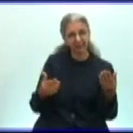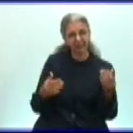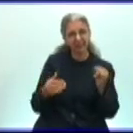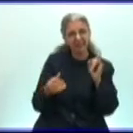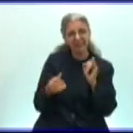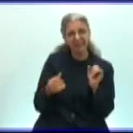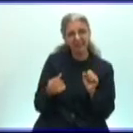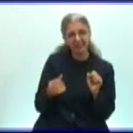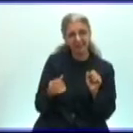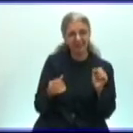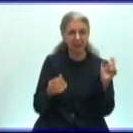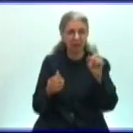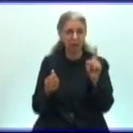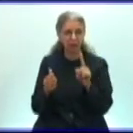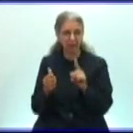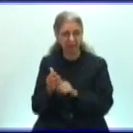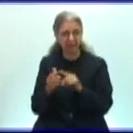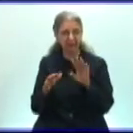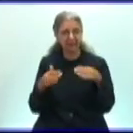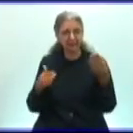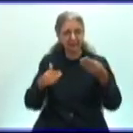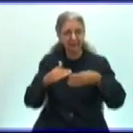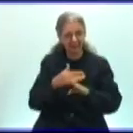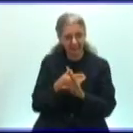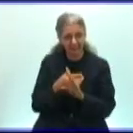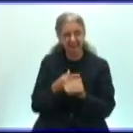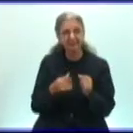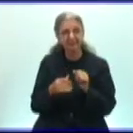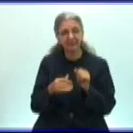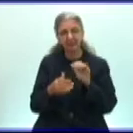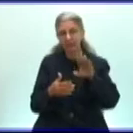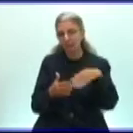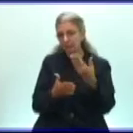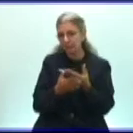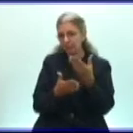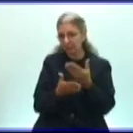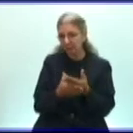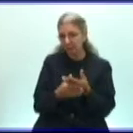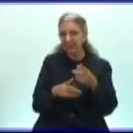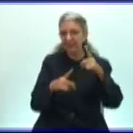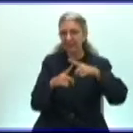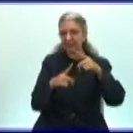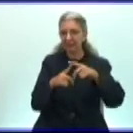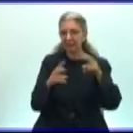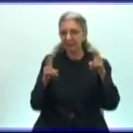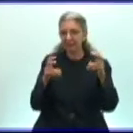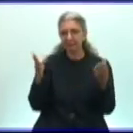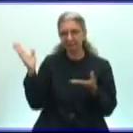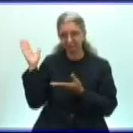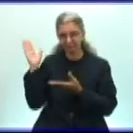corriente? Para responder a este interrogante, le propongo el tema de nuestro encuentro de hoy.